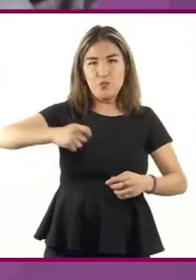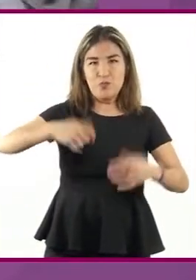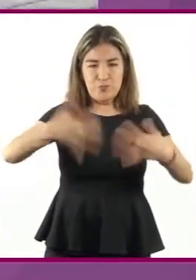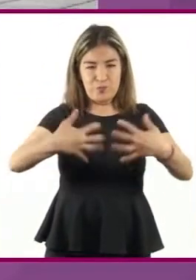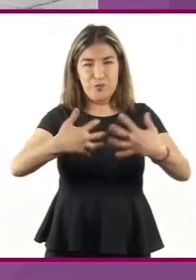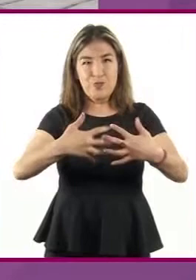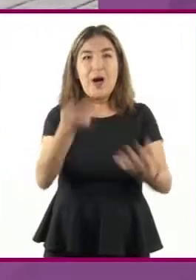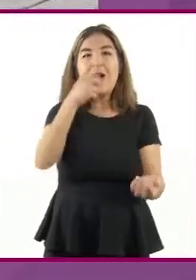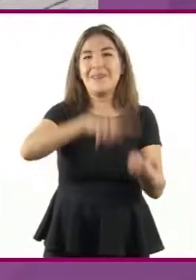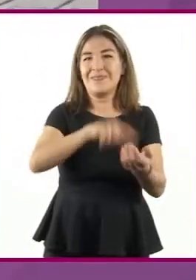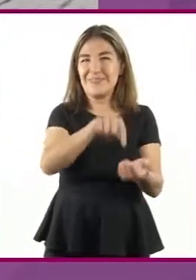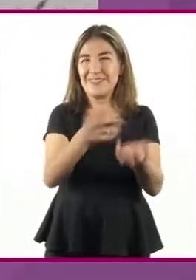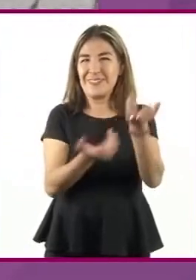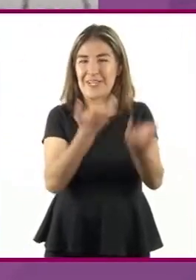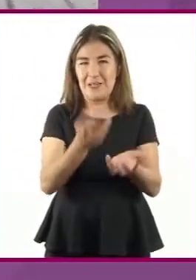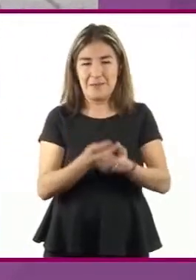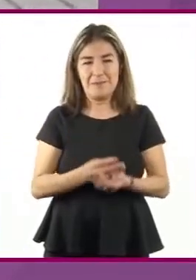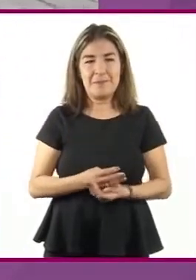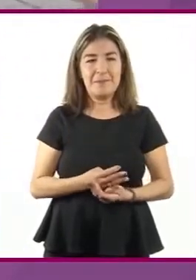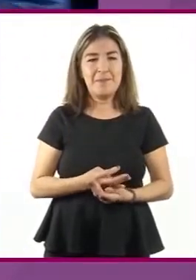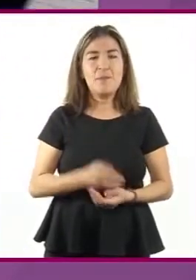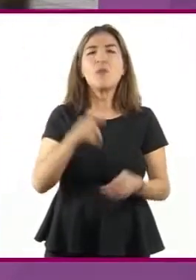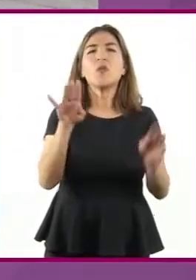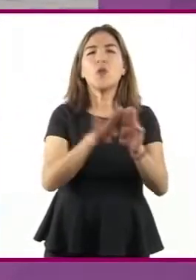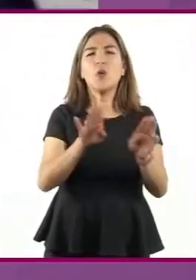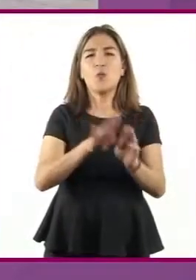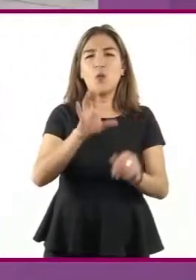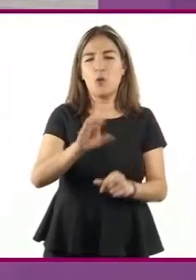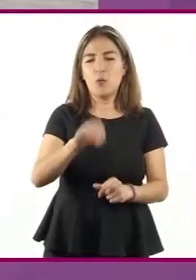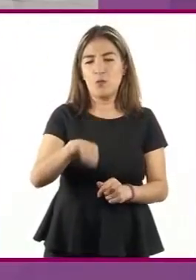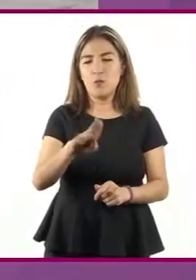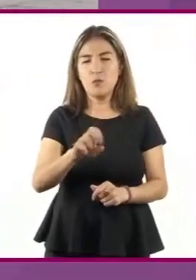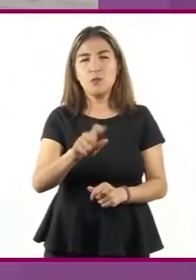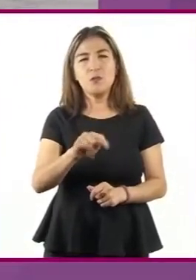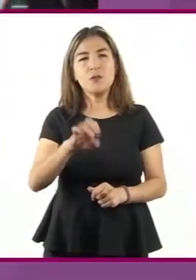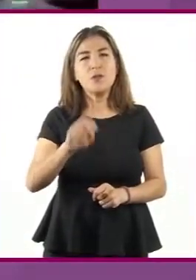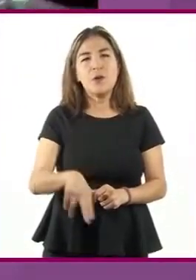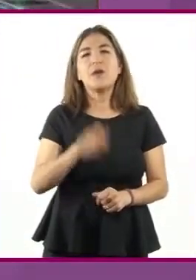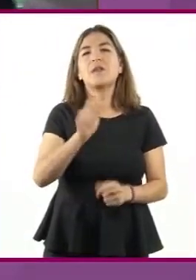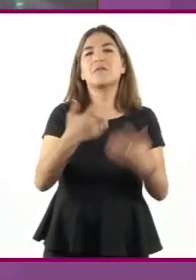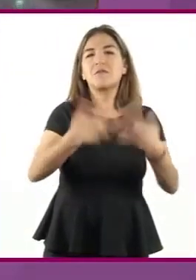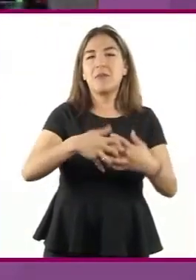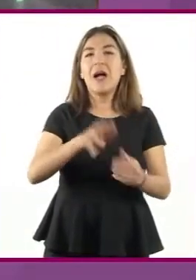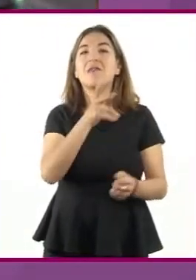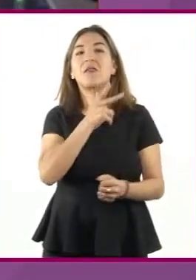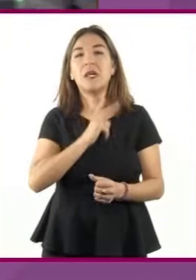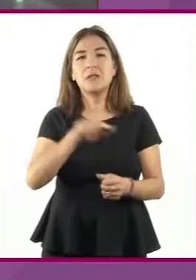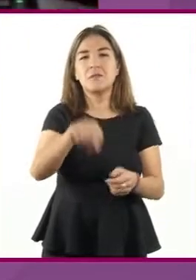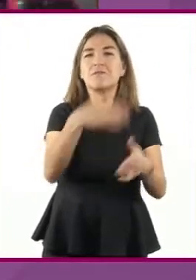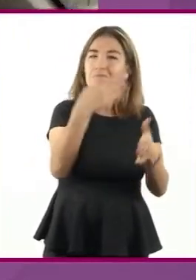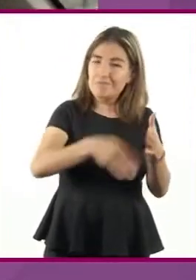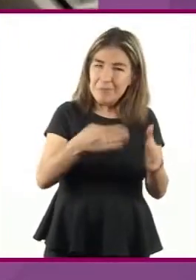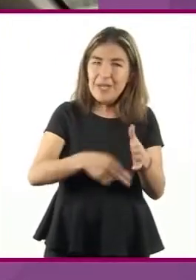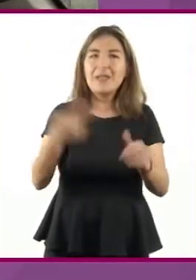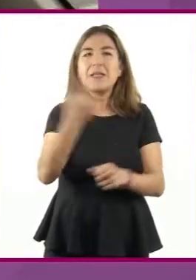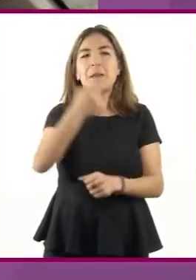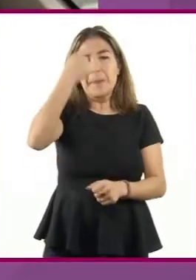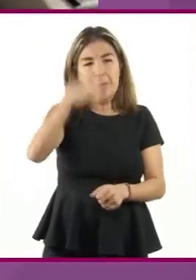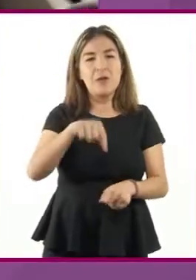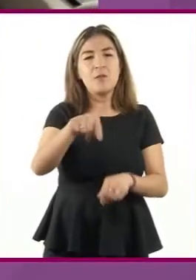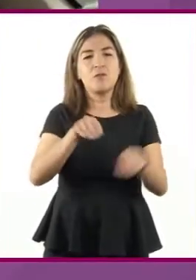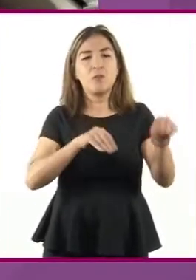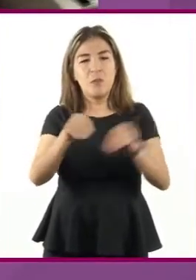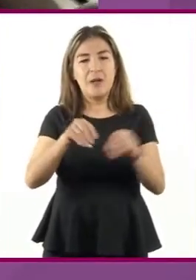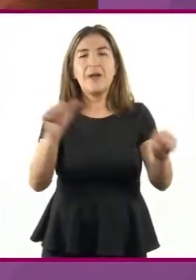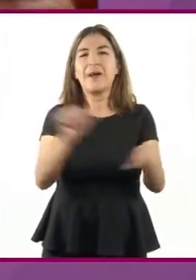automóvil. Adicionalmente, la combustión de la gasolina permite generar la energía mecánica necesaria para el movimiento